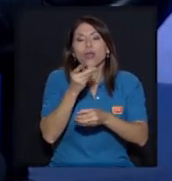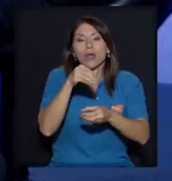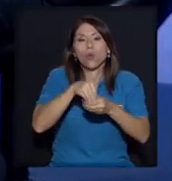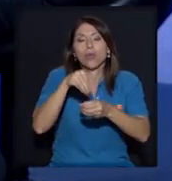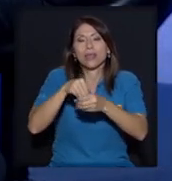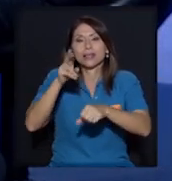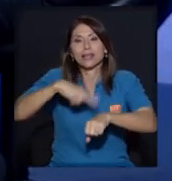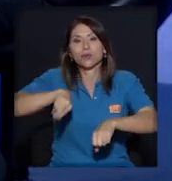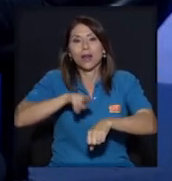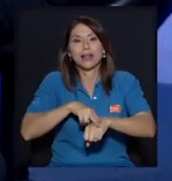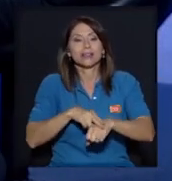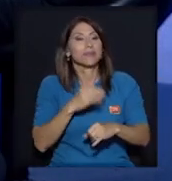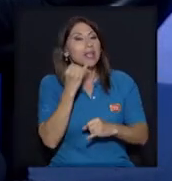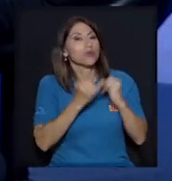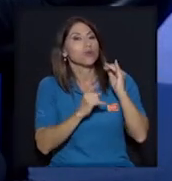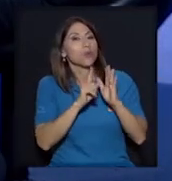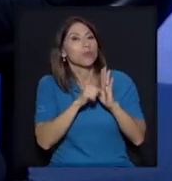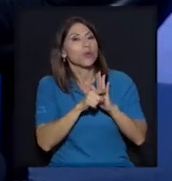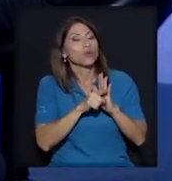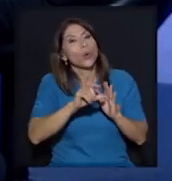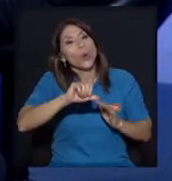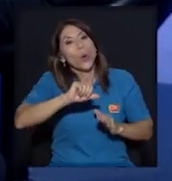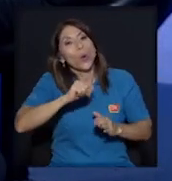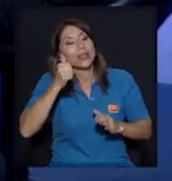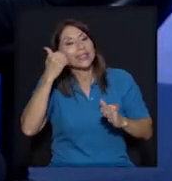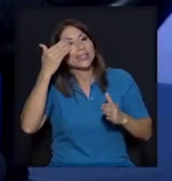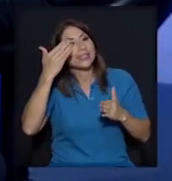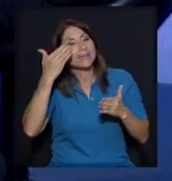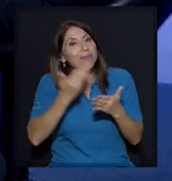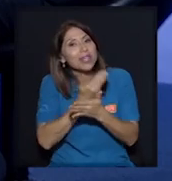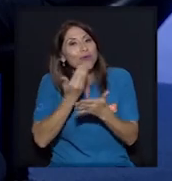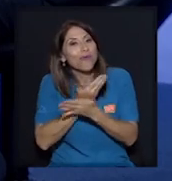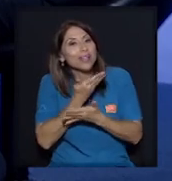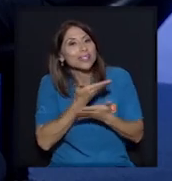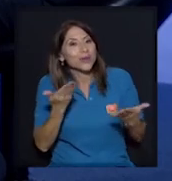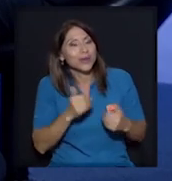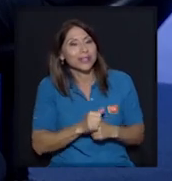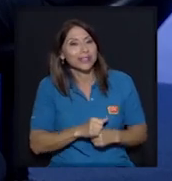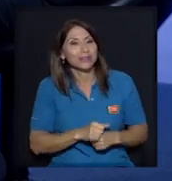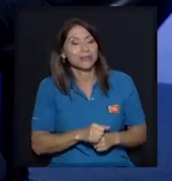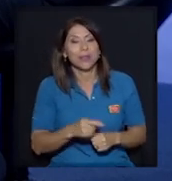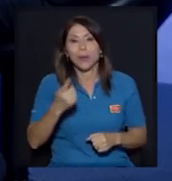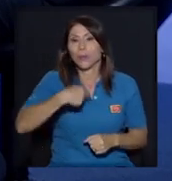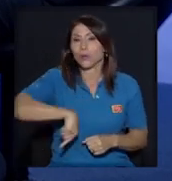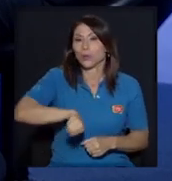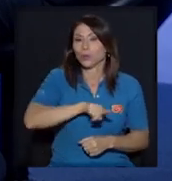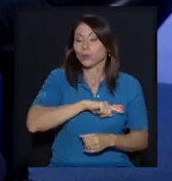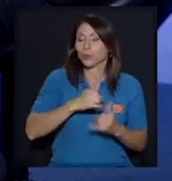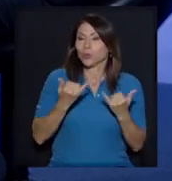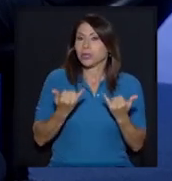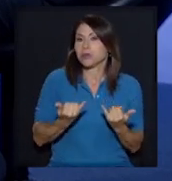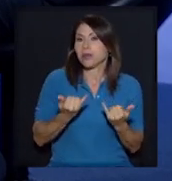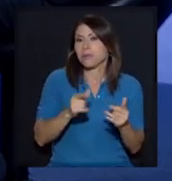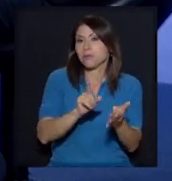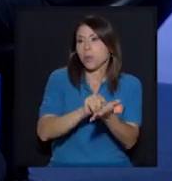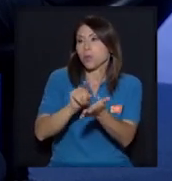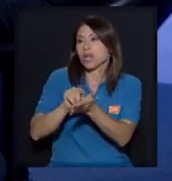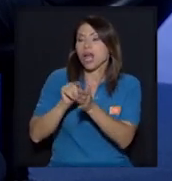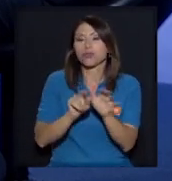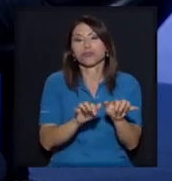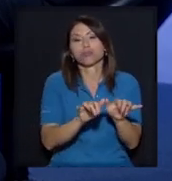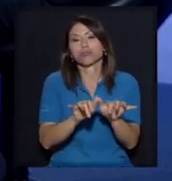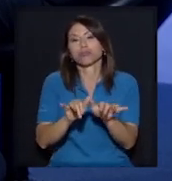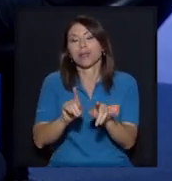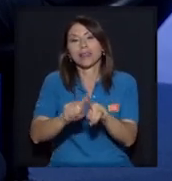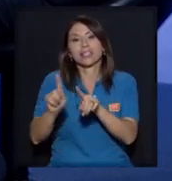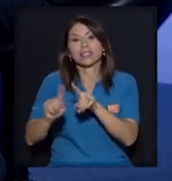otras innovaciones hay que quepan en un minuto? Bueno, estamos publicando distintos documentos que están